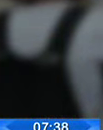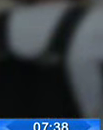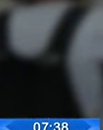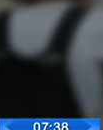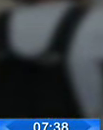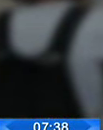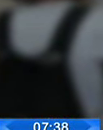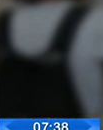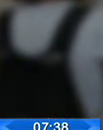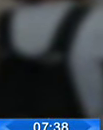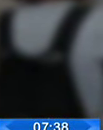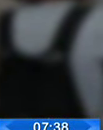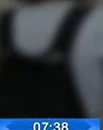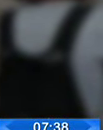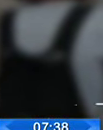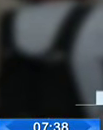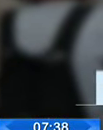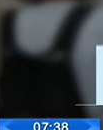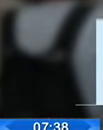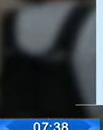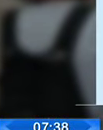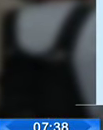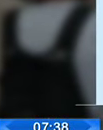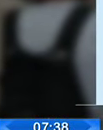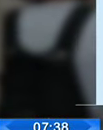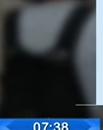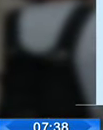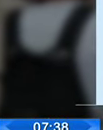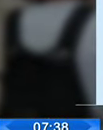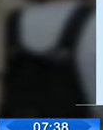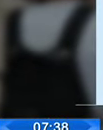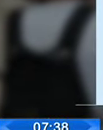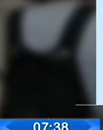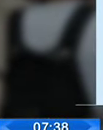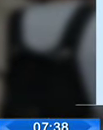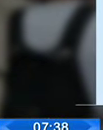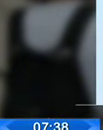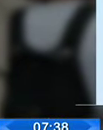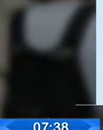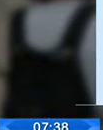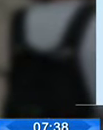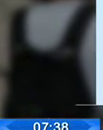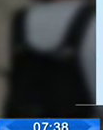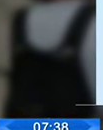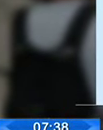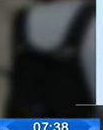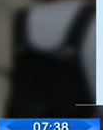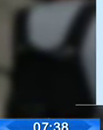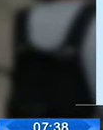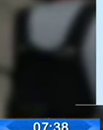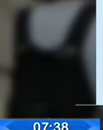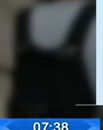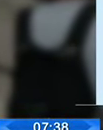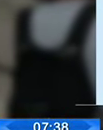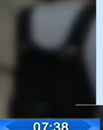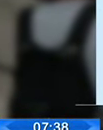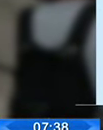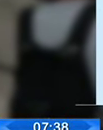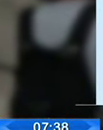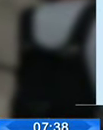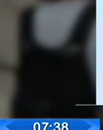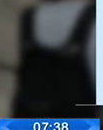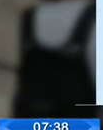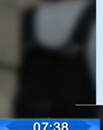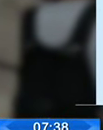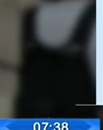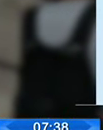hechos de violencia en contra de niños? El 82% dijo que no, mientras que un 18% respondió que sí.